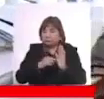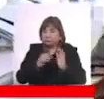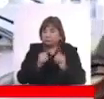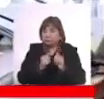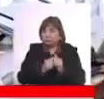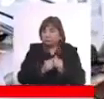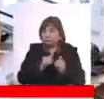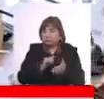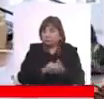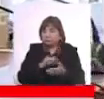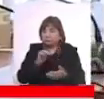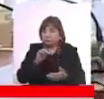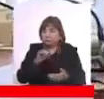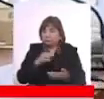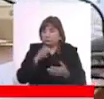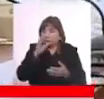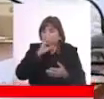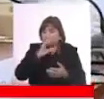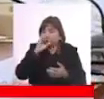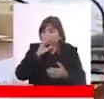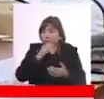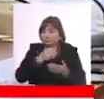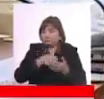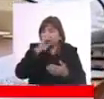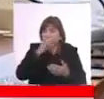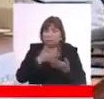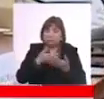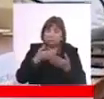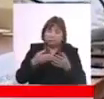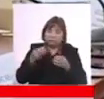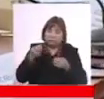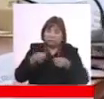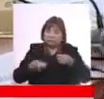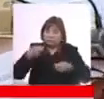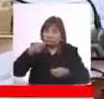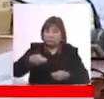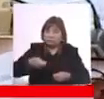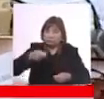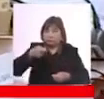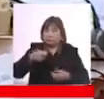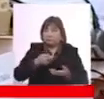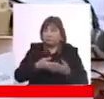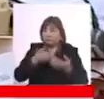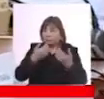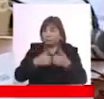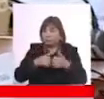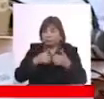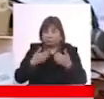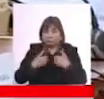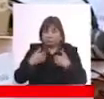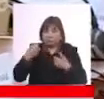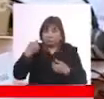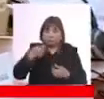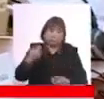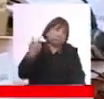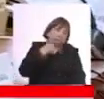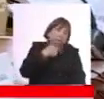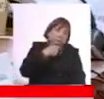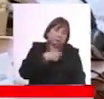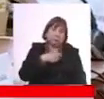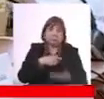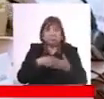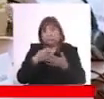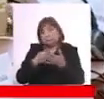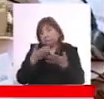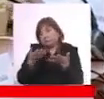fondo Impulso Mi Perú, que lo que busca dar son créditos reembolsables, es decir, tú le prestas a la empresa y la empresa te devuelve.